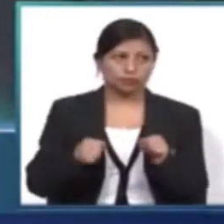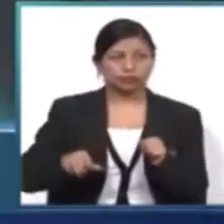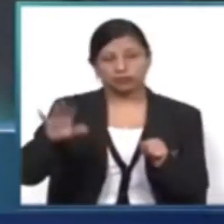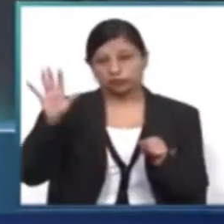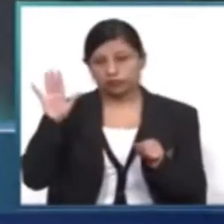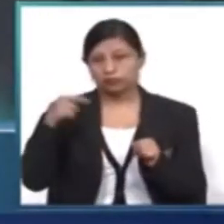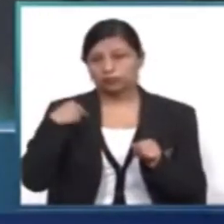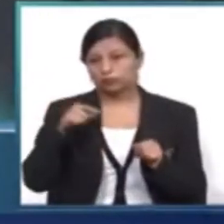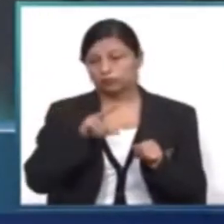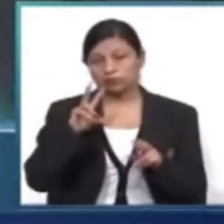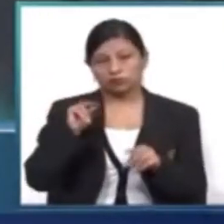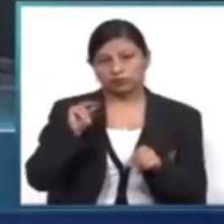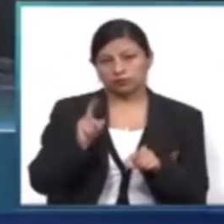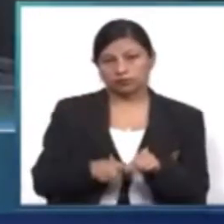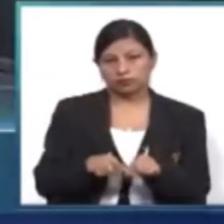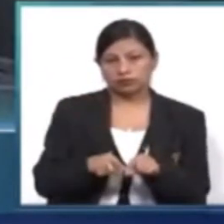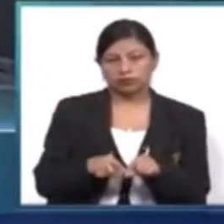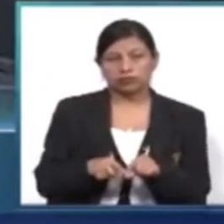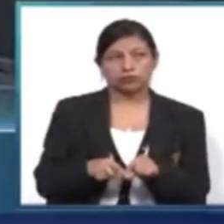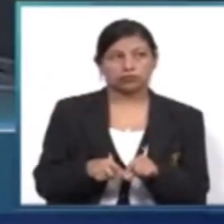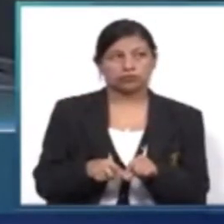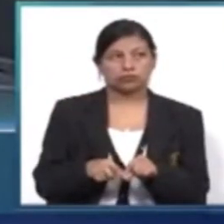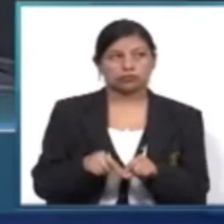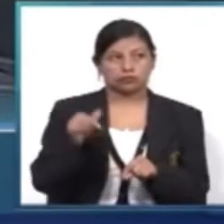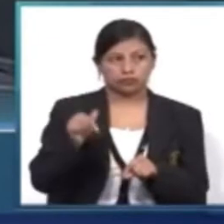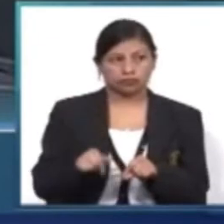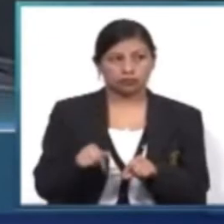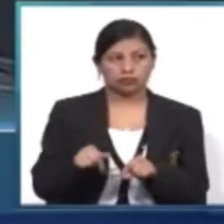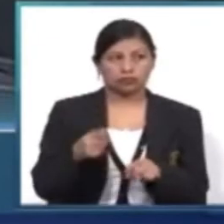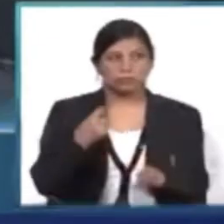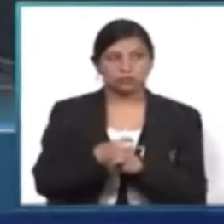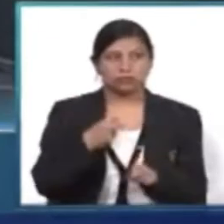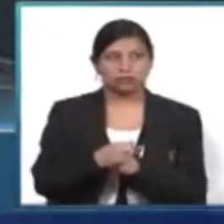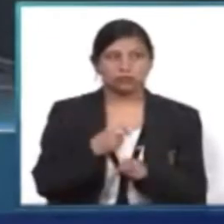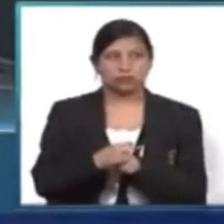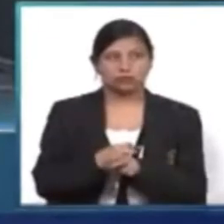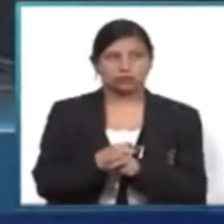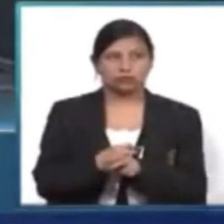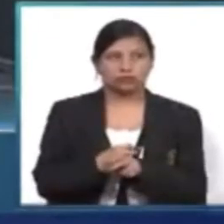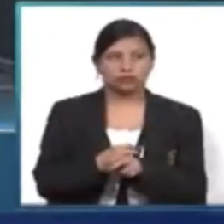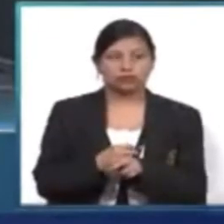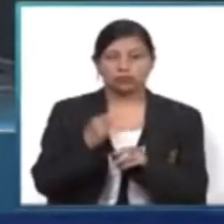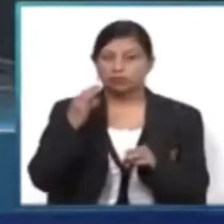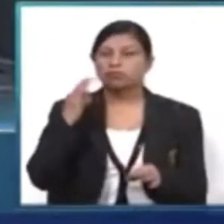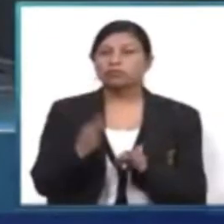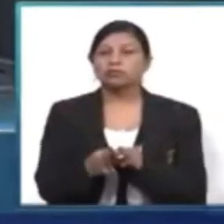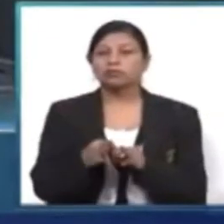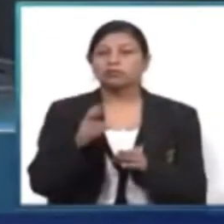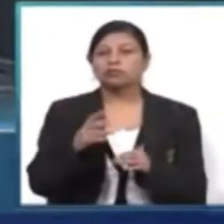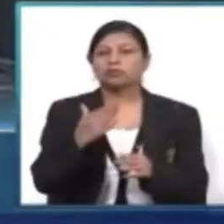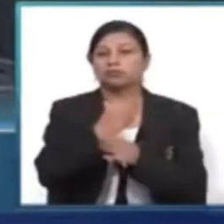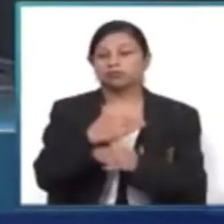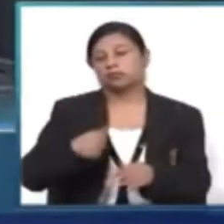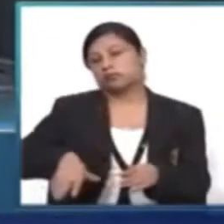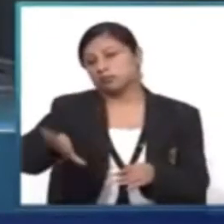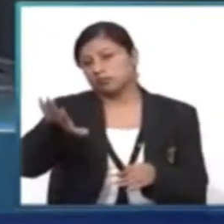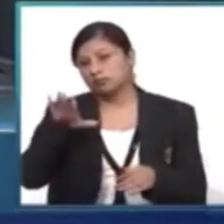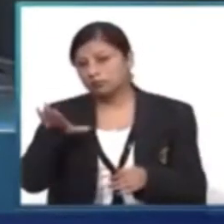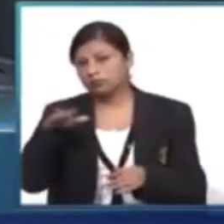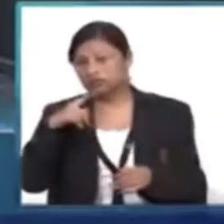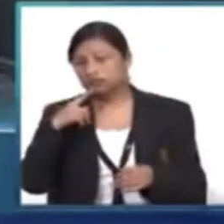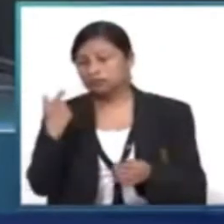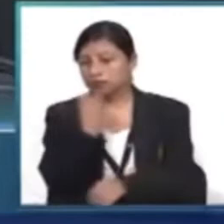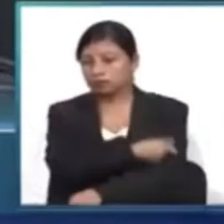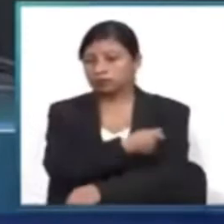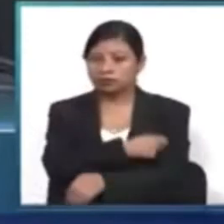comprometerme hoy, pero en la situación actual es muy difícil poder asegurar que en el mes de marzo vamos a estar